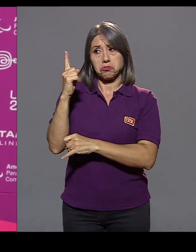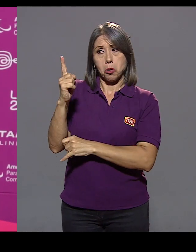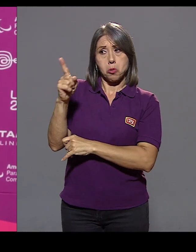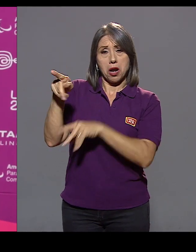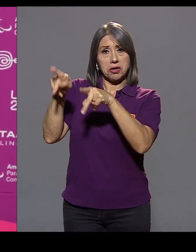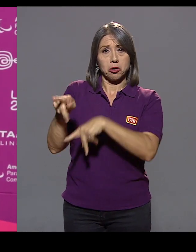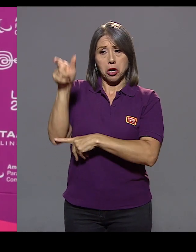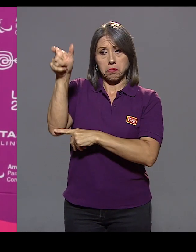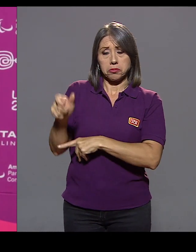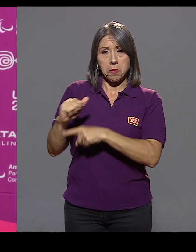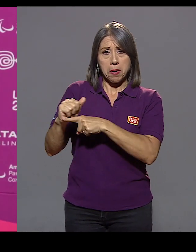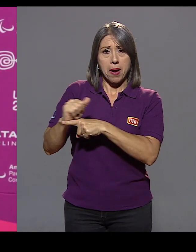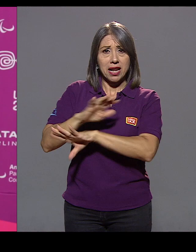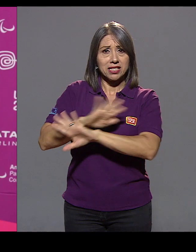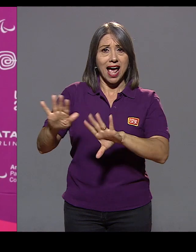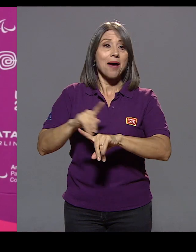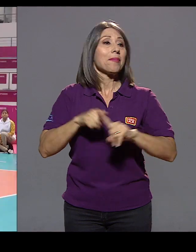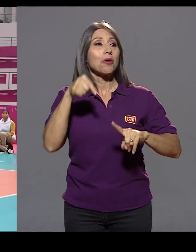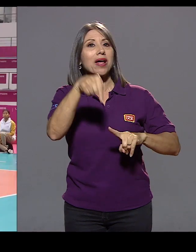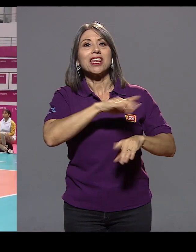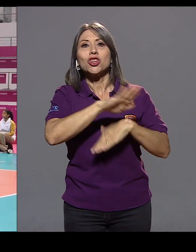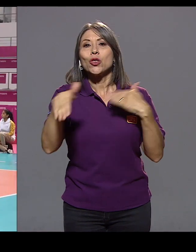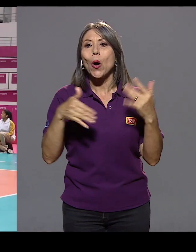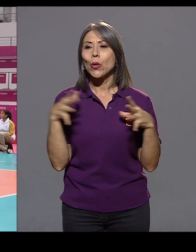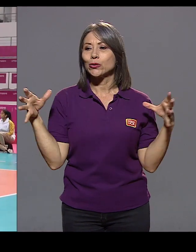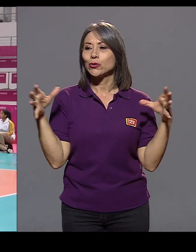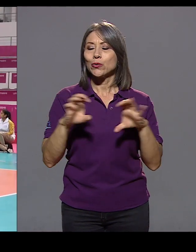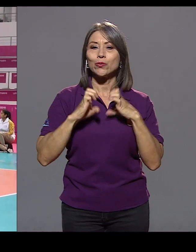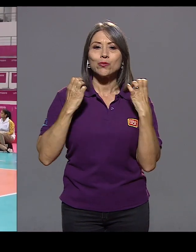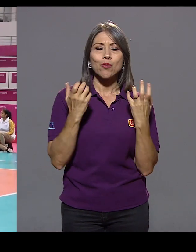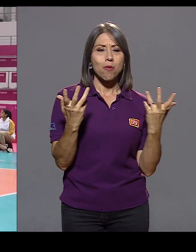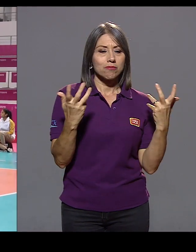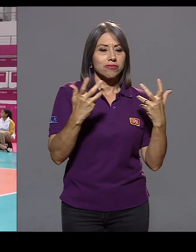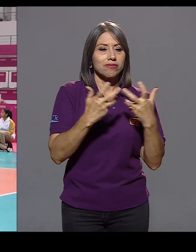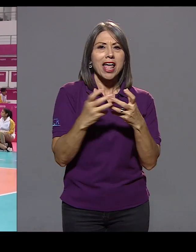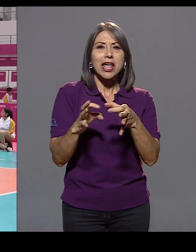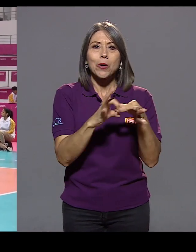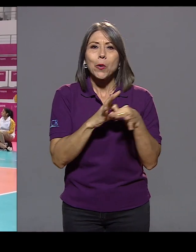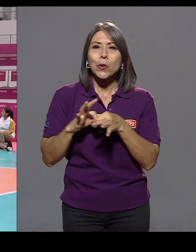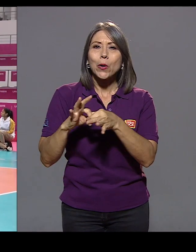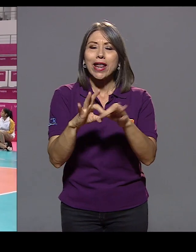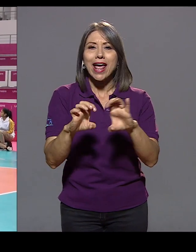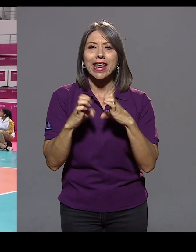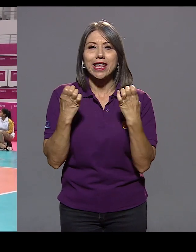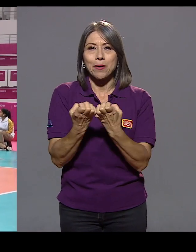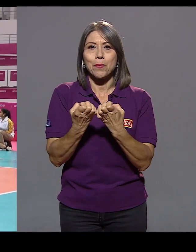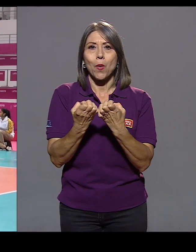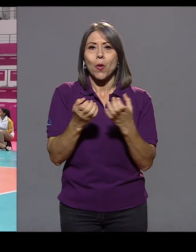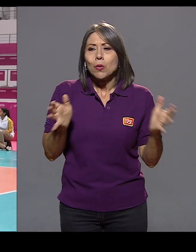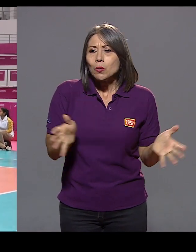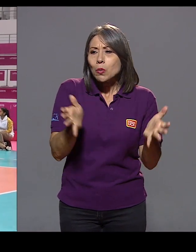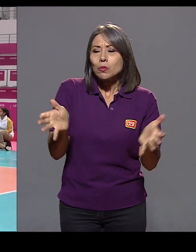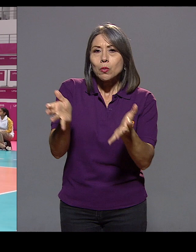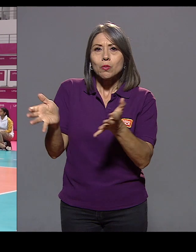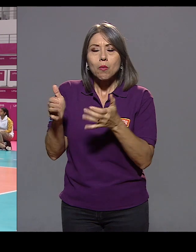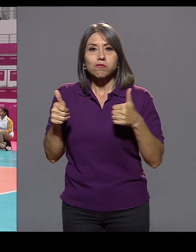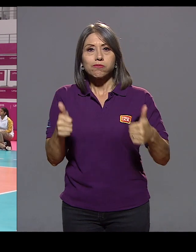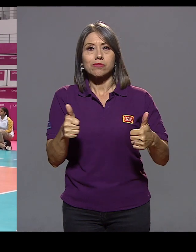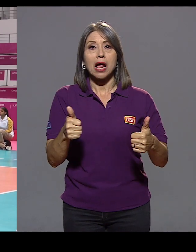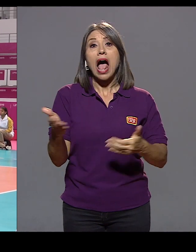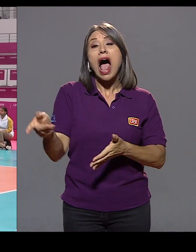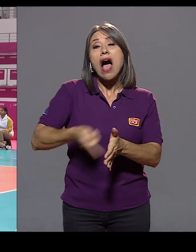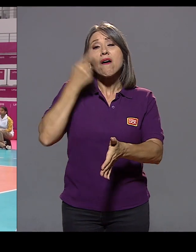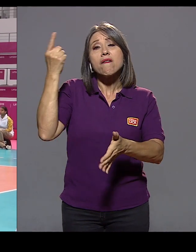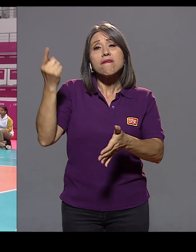prepara y listo, pero aquí todos tenemos que estar afinados y eso es lo bonito, trabajar en colonia, trabajar en equipo y animarnos unos a otros, porque hay